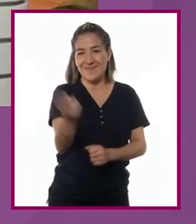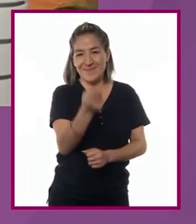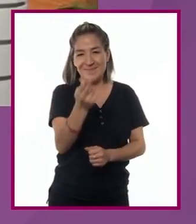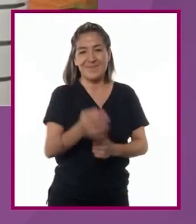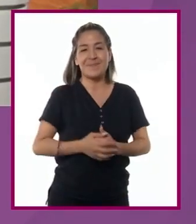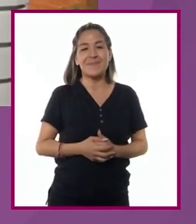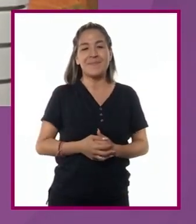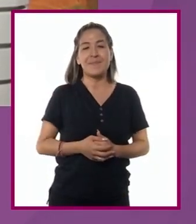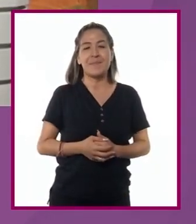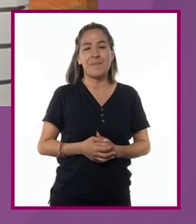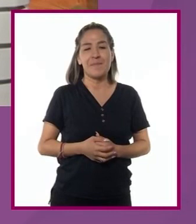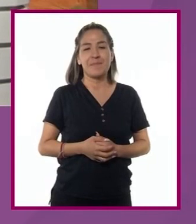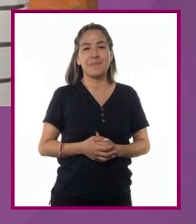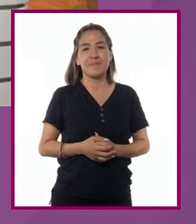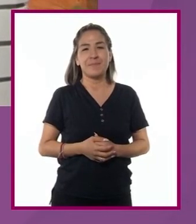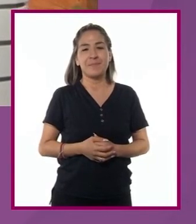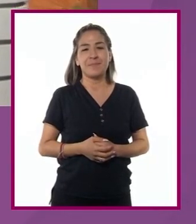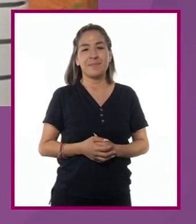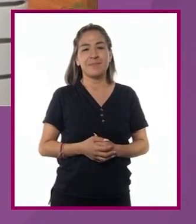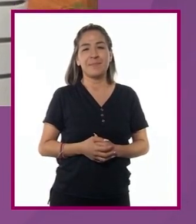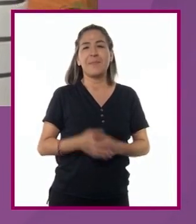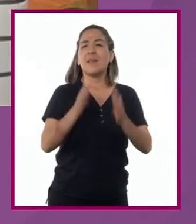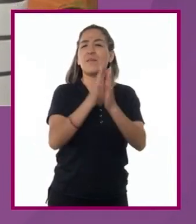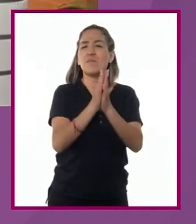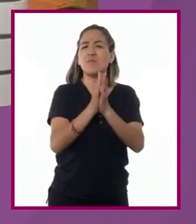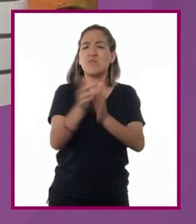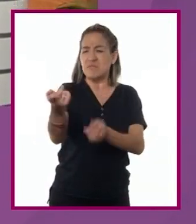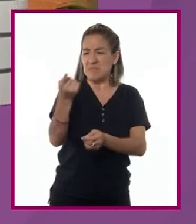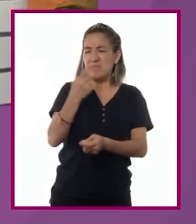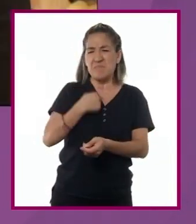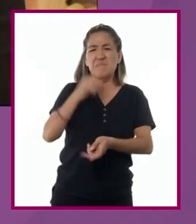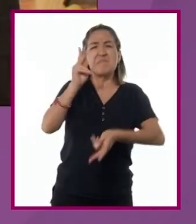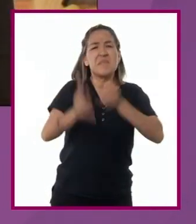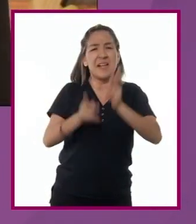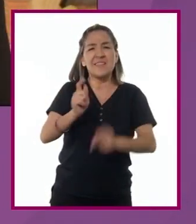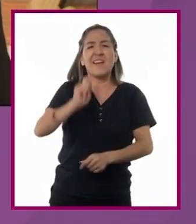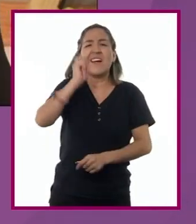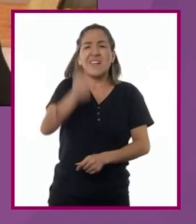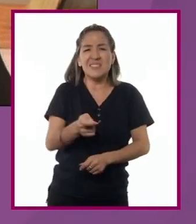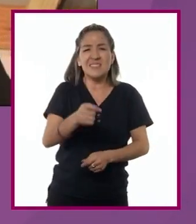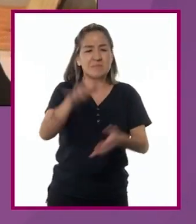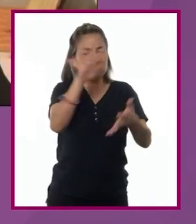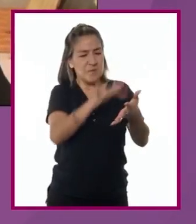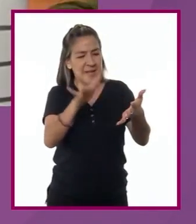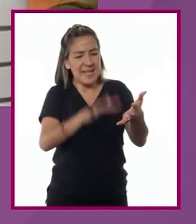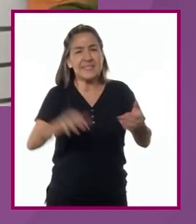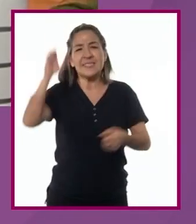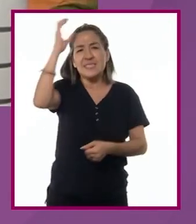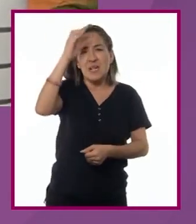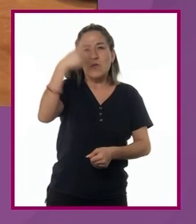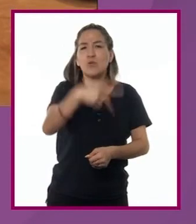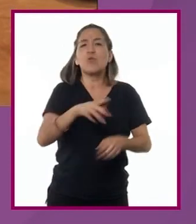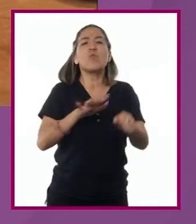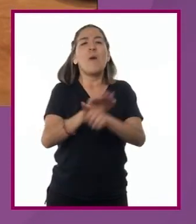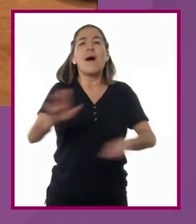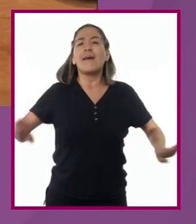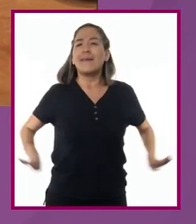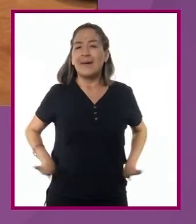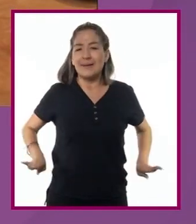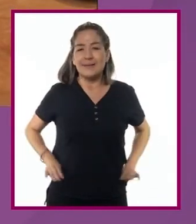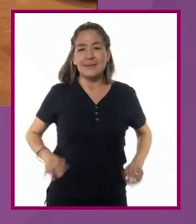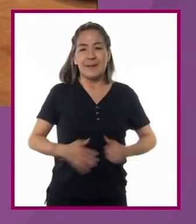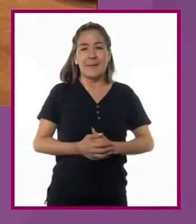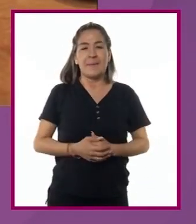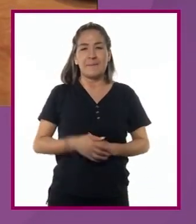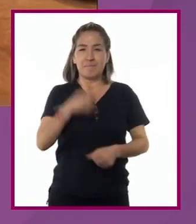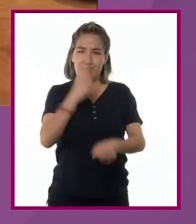Por favor, platíquenos qué son los textos científicos y cuáles son sus características. Primero